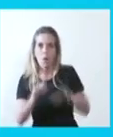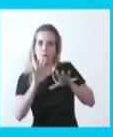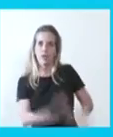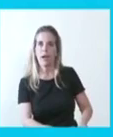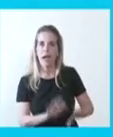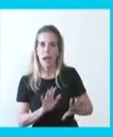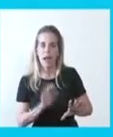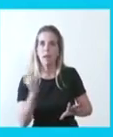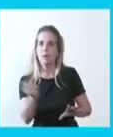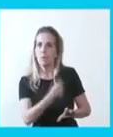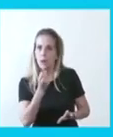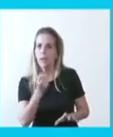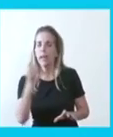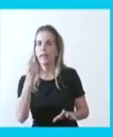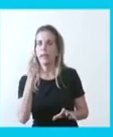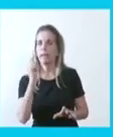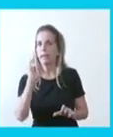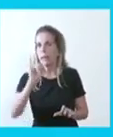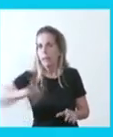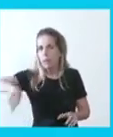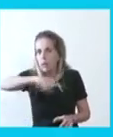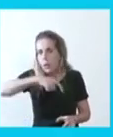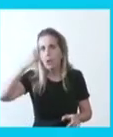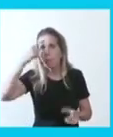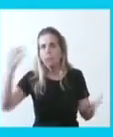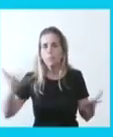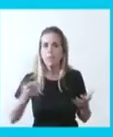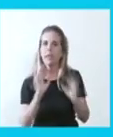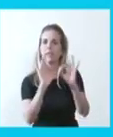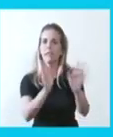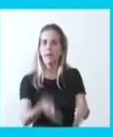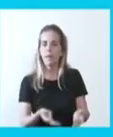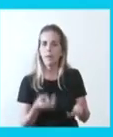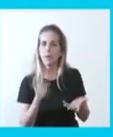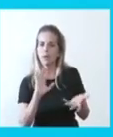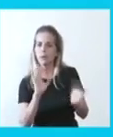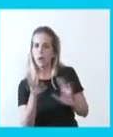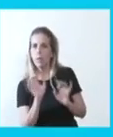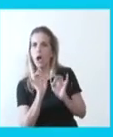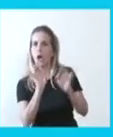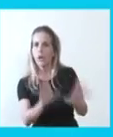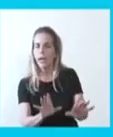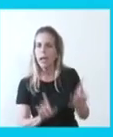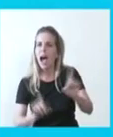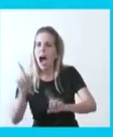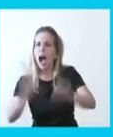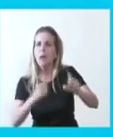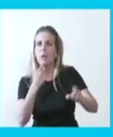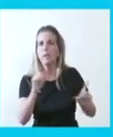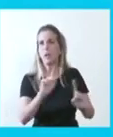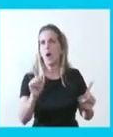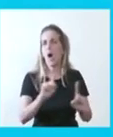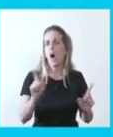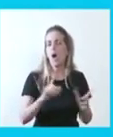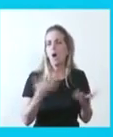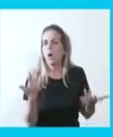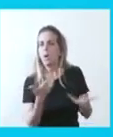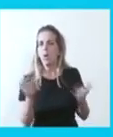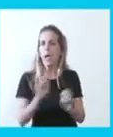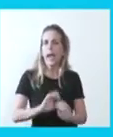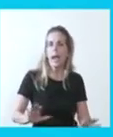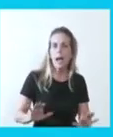están contestes en decir que su riesgo de contagio no es importante, no se ha dado hasta